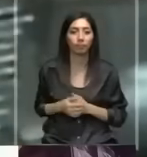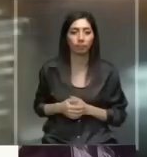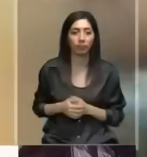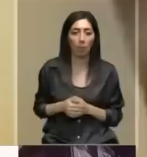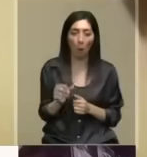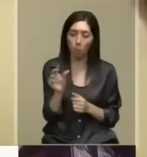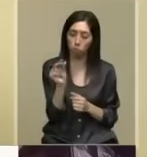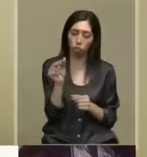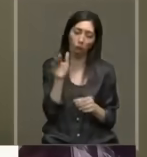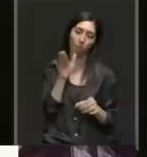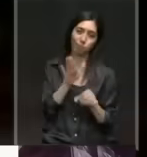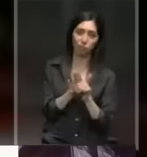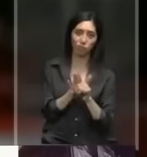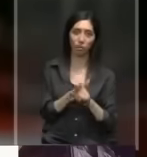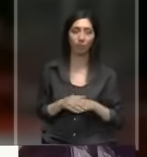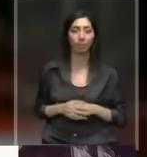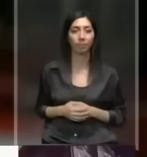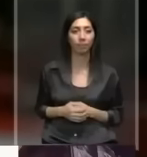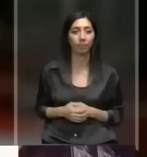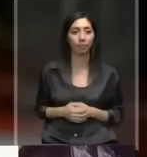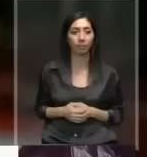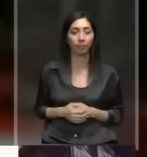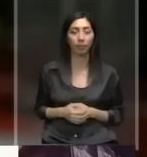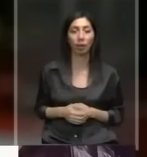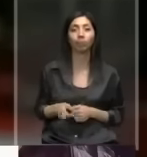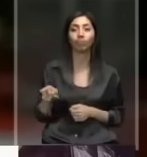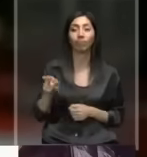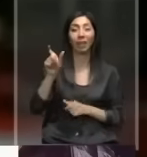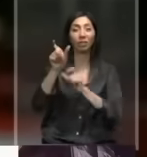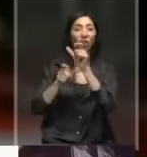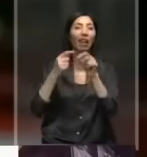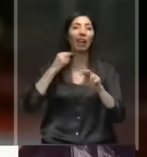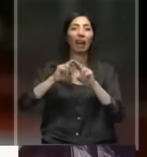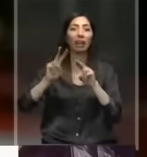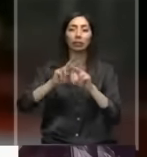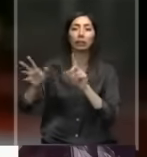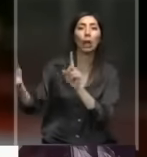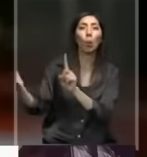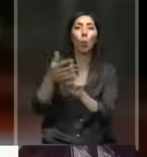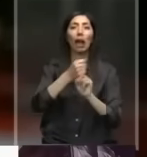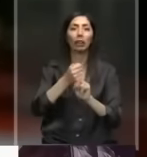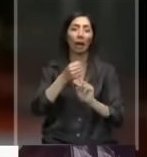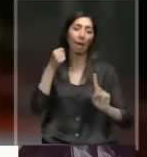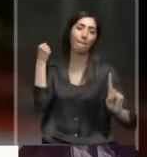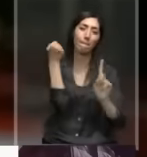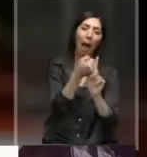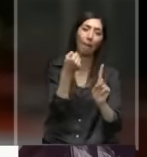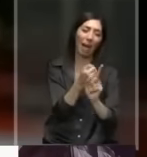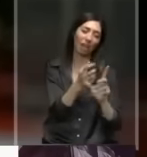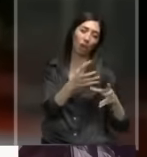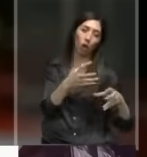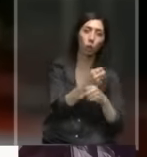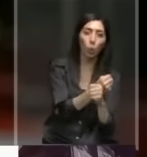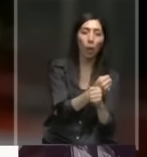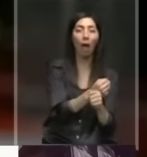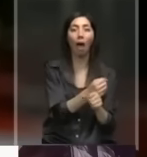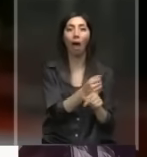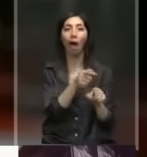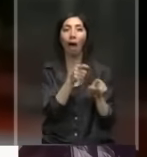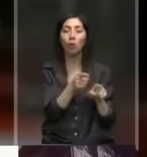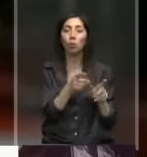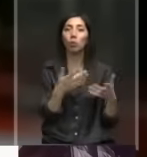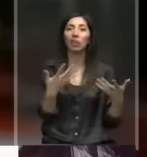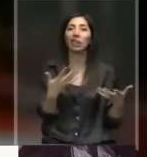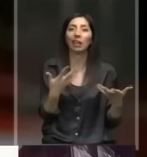viene apretada para abajo como las dejé yo. El secuestro, las violencia, incluso la tortura en casos particulares resultan ser